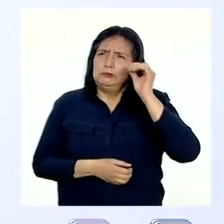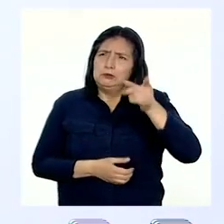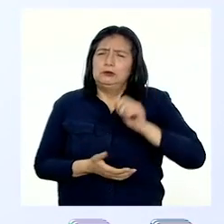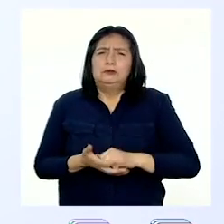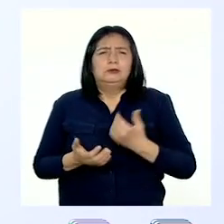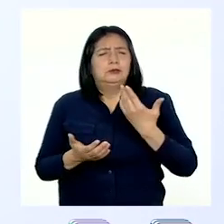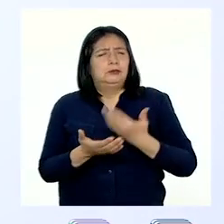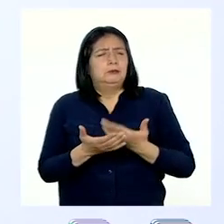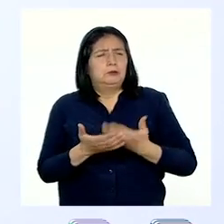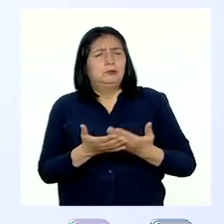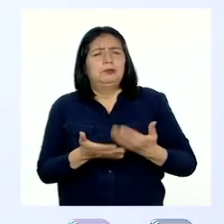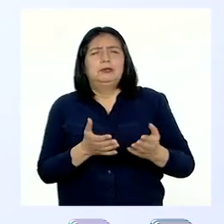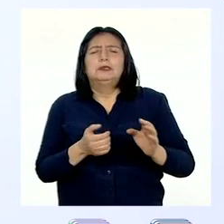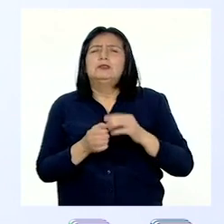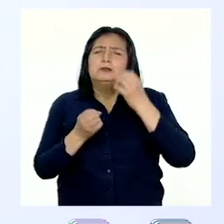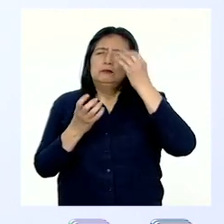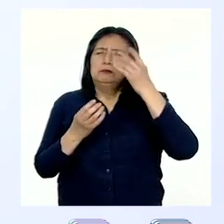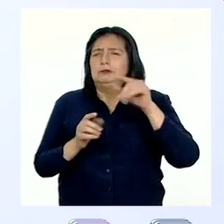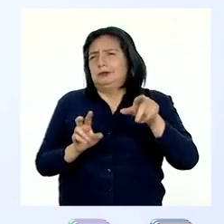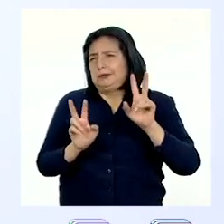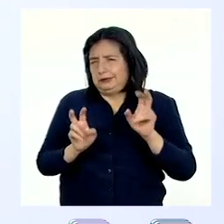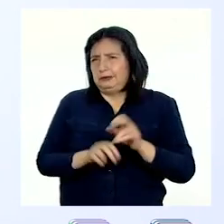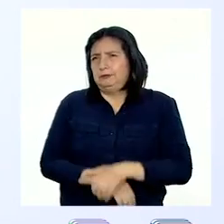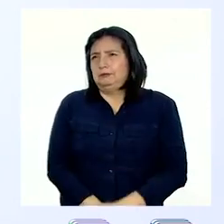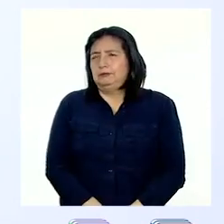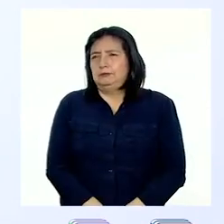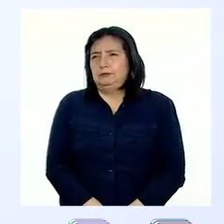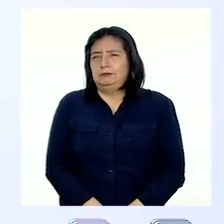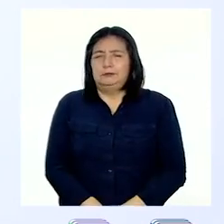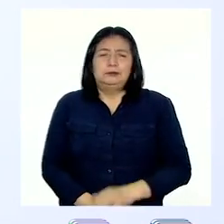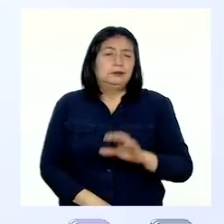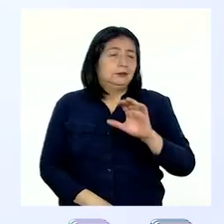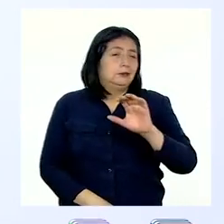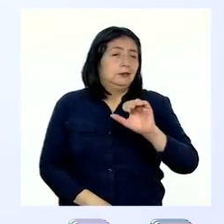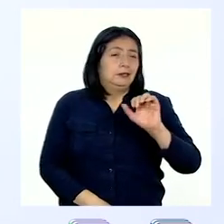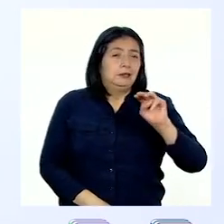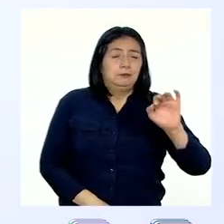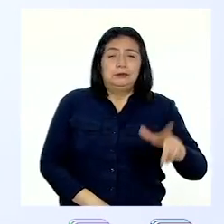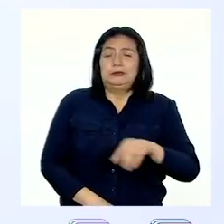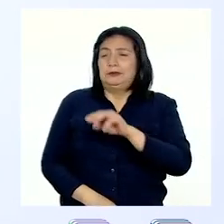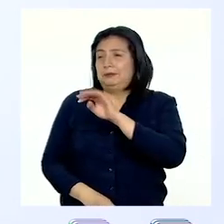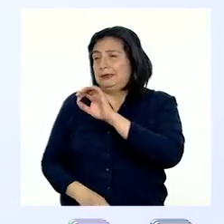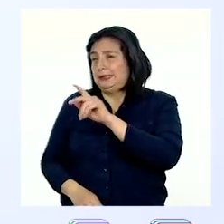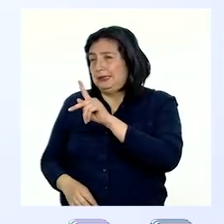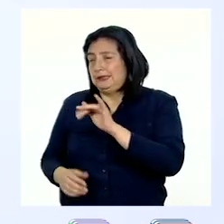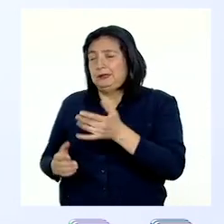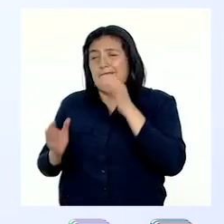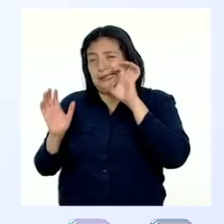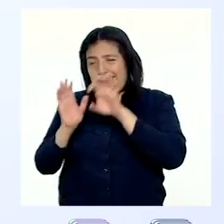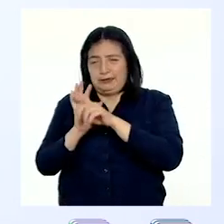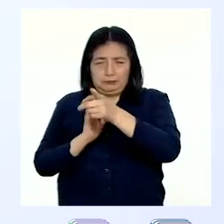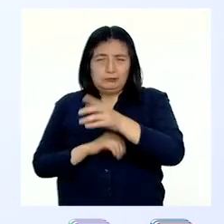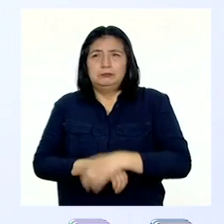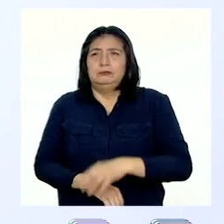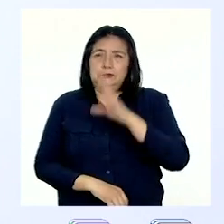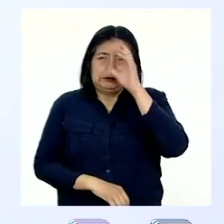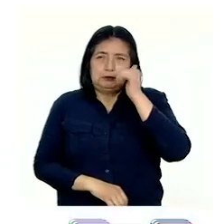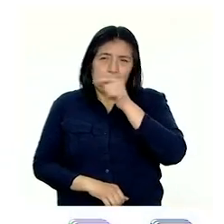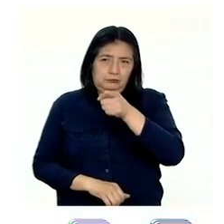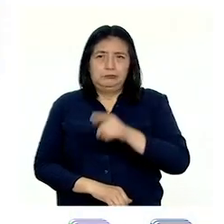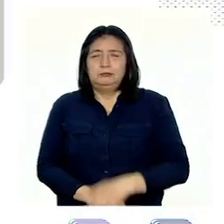esté fundamentada con información sobre el tema. Camila y Malky nos van a dar un ejemplo. Adelante,